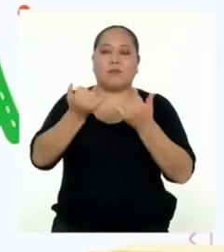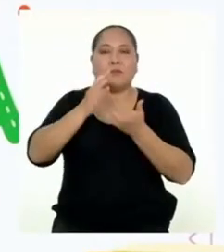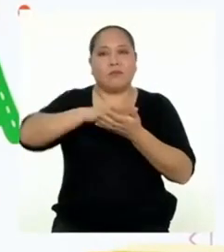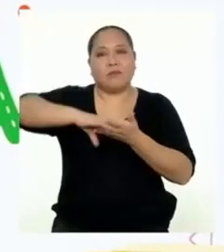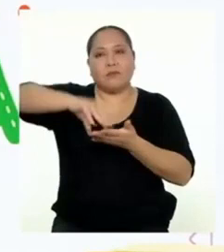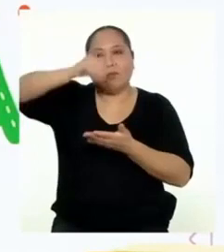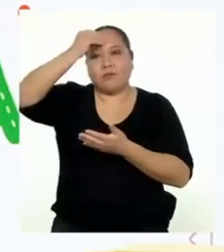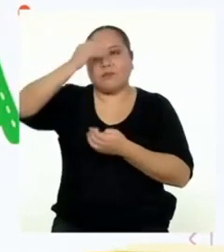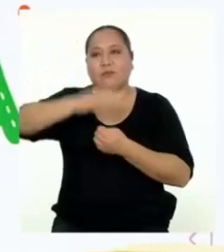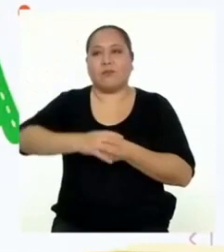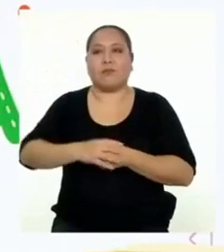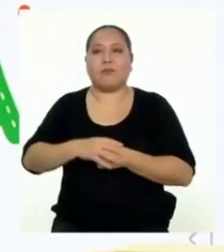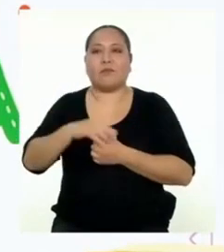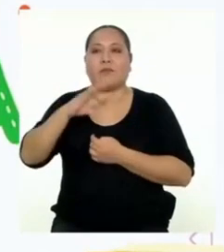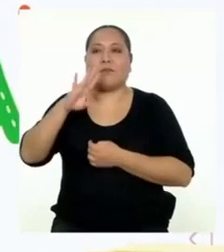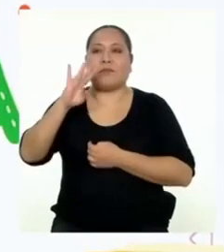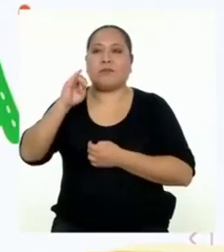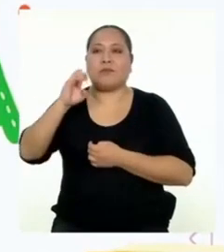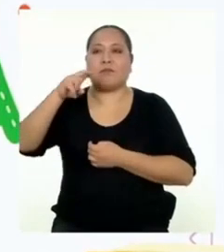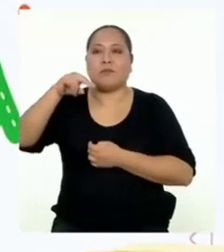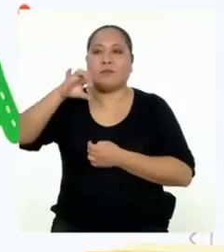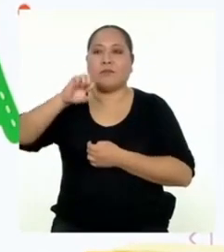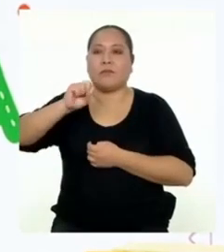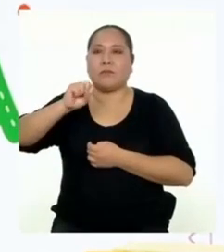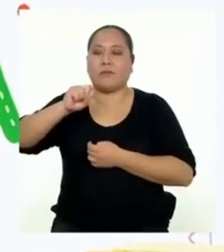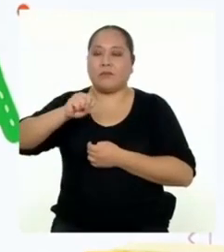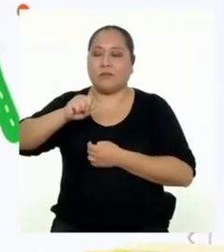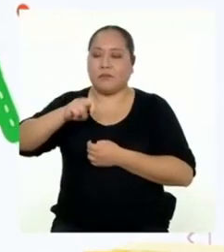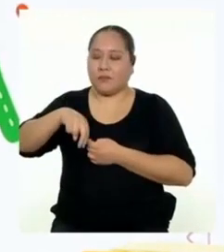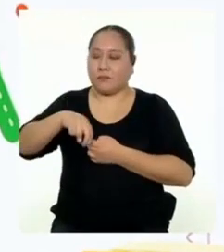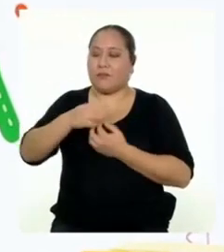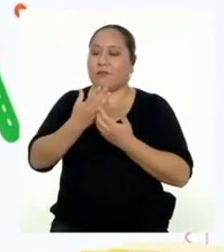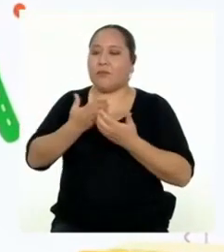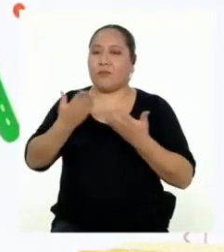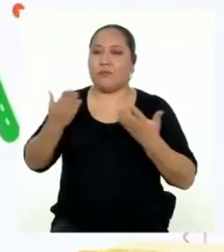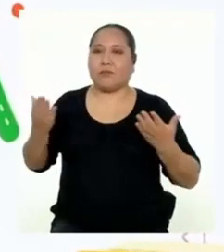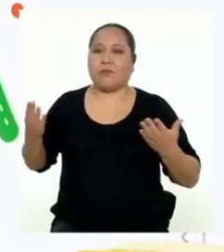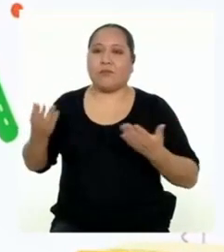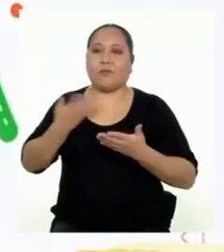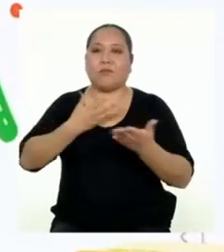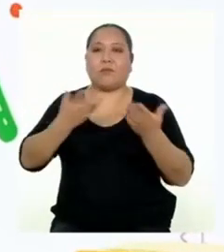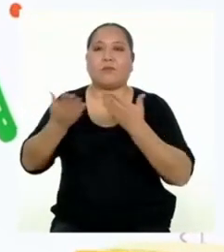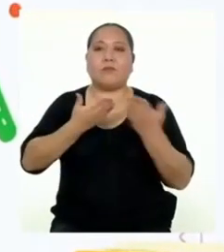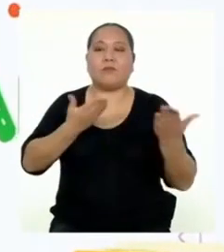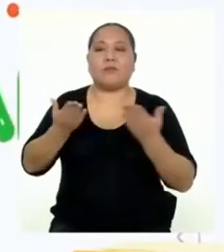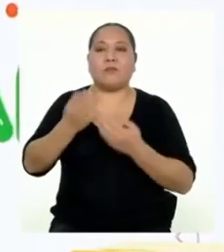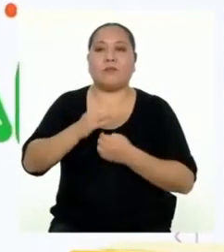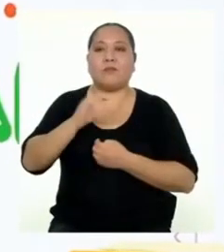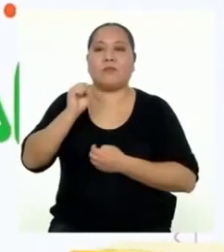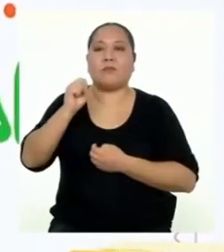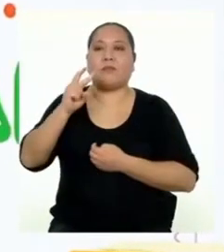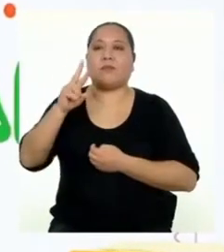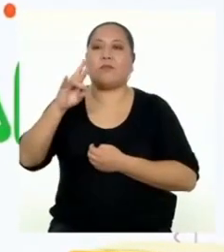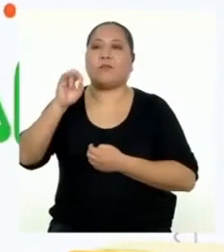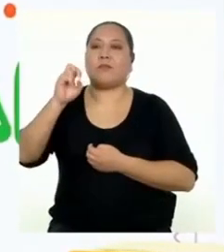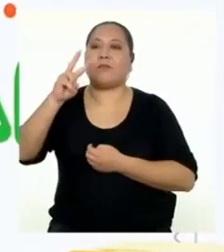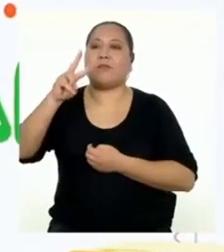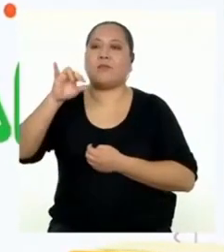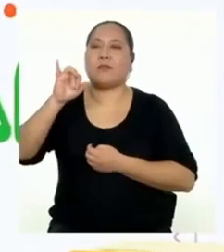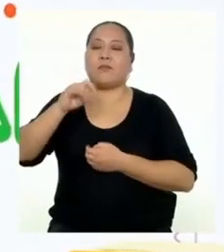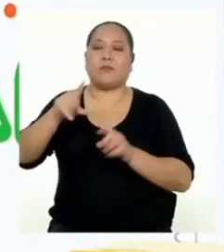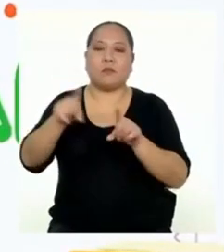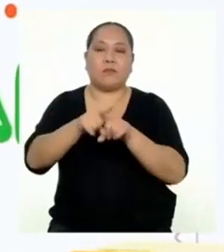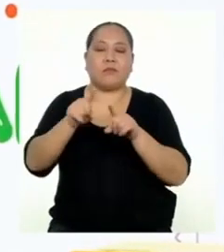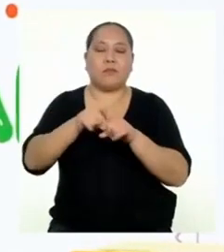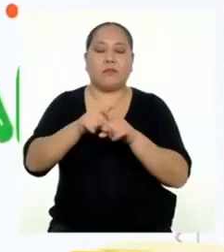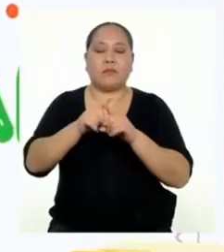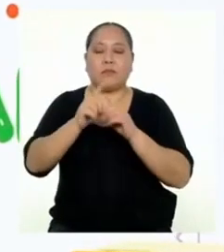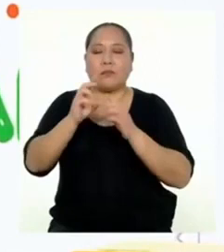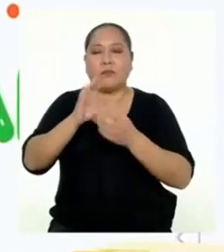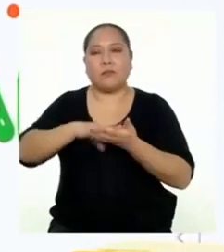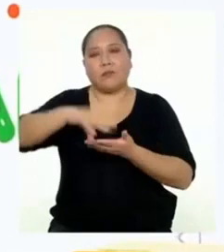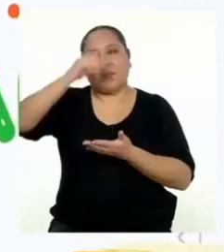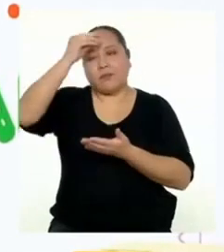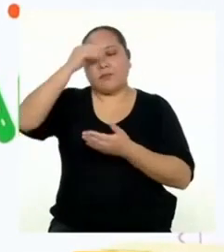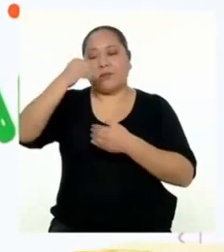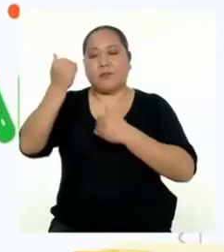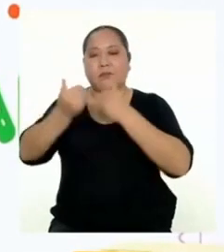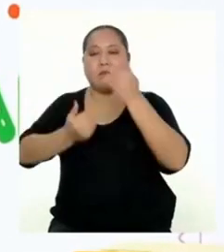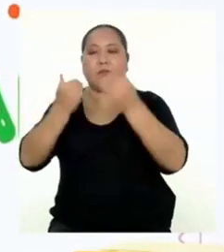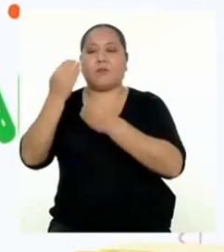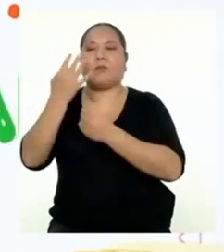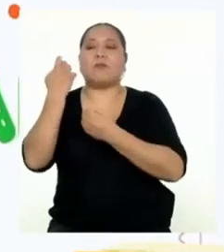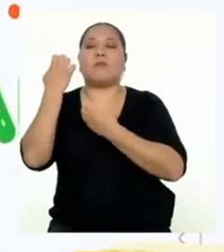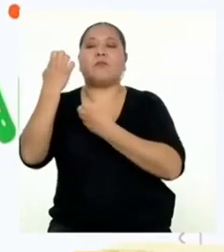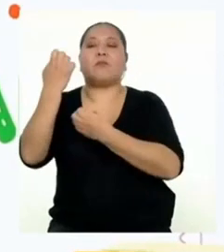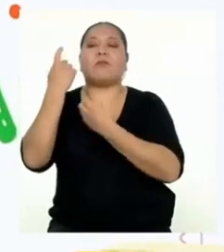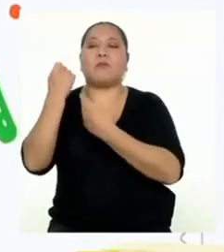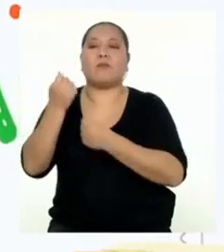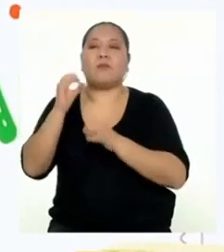hemos aprendido sobre los bienes y servicios y su importancia en nuestra vida. También aprendimos sobre el proceso económico de